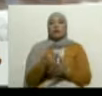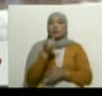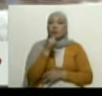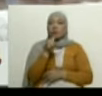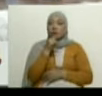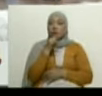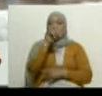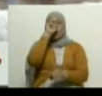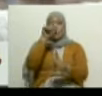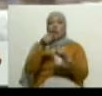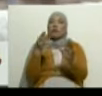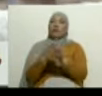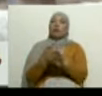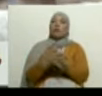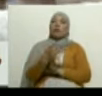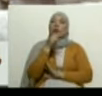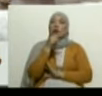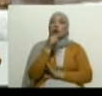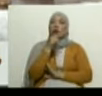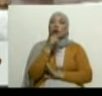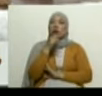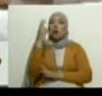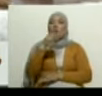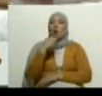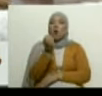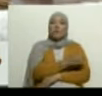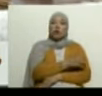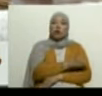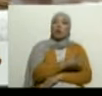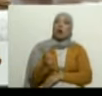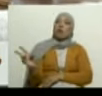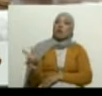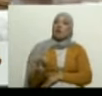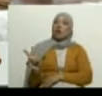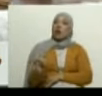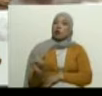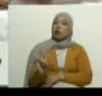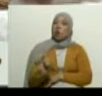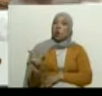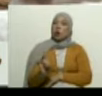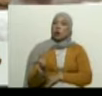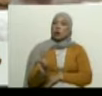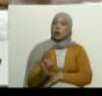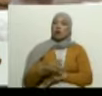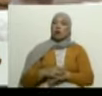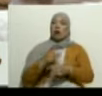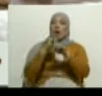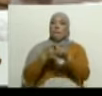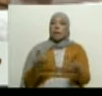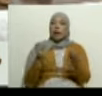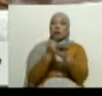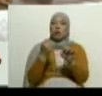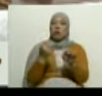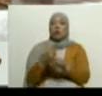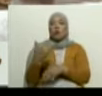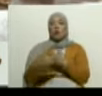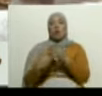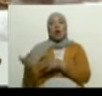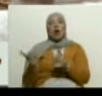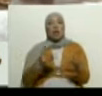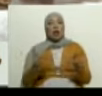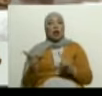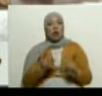hablar del diálogo nacional con la oposición venezolana, ya que todos somos venezolanos, por supuesto. Pero el diálogo, entre el diálogo que se puede generar